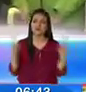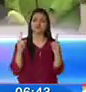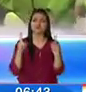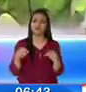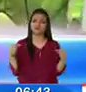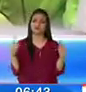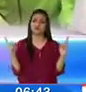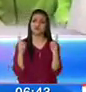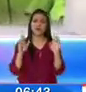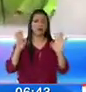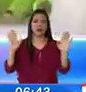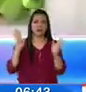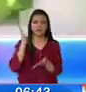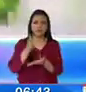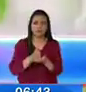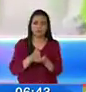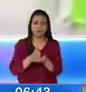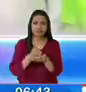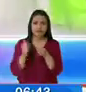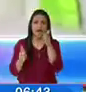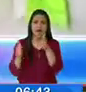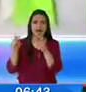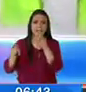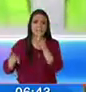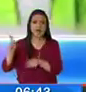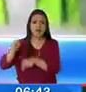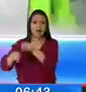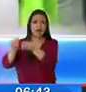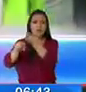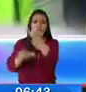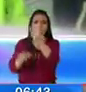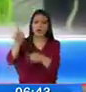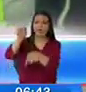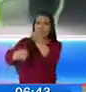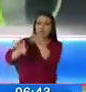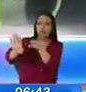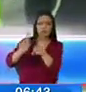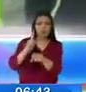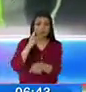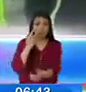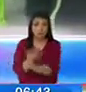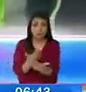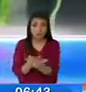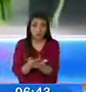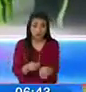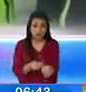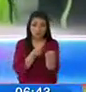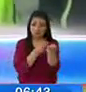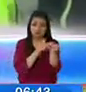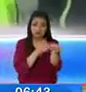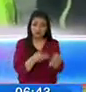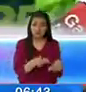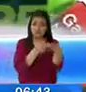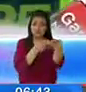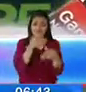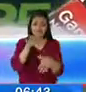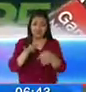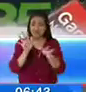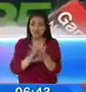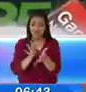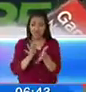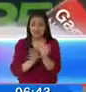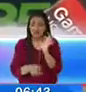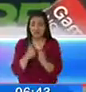y que los actores políticos dejen de lado la campaña sucia, que si las denuncias tienen sustento, no tienen problema en que se actúe. Todo